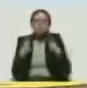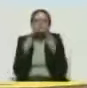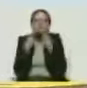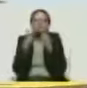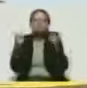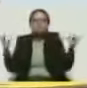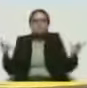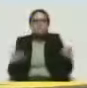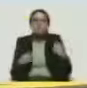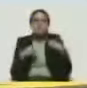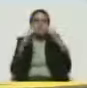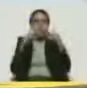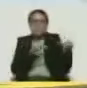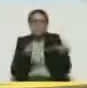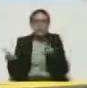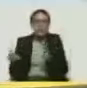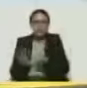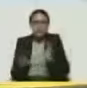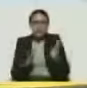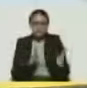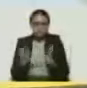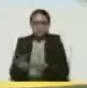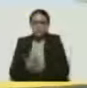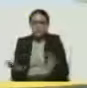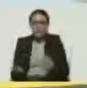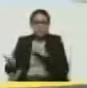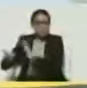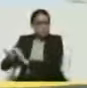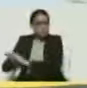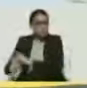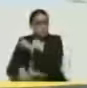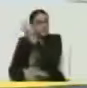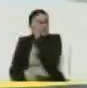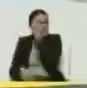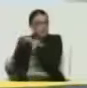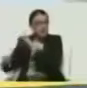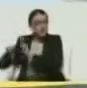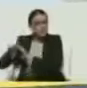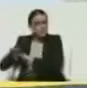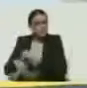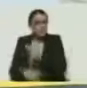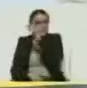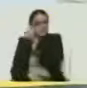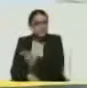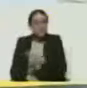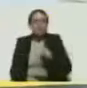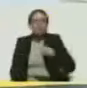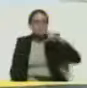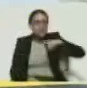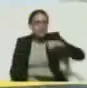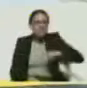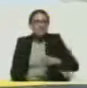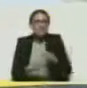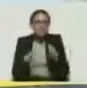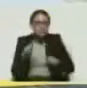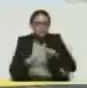Ya hablé con Ángel. Y le dije, Ángel, yo necesito hacer cambios